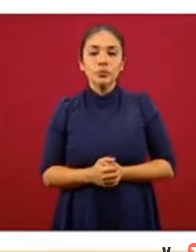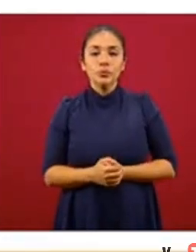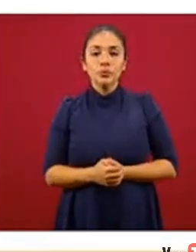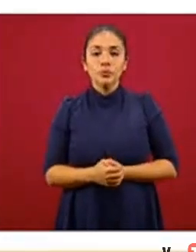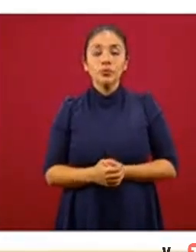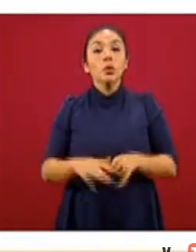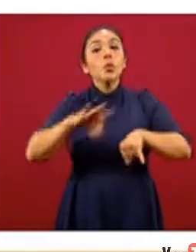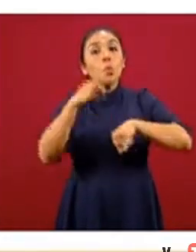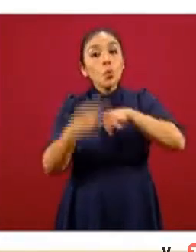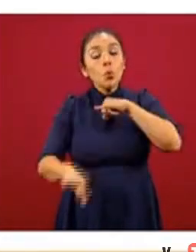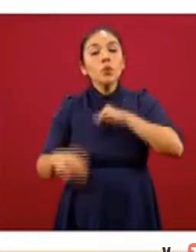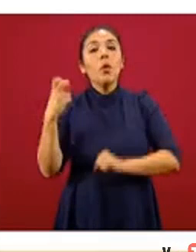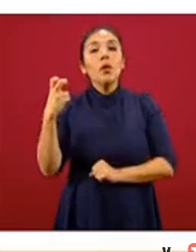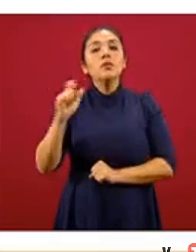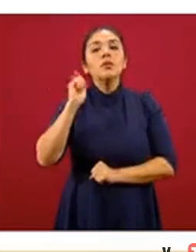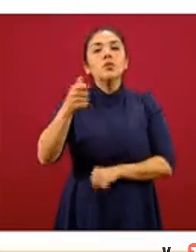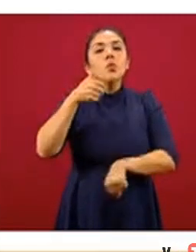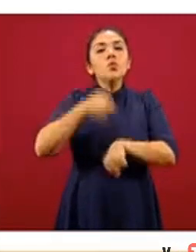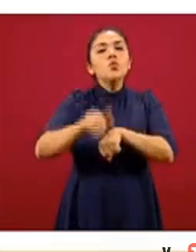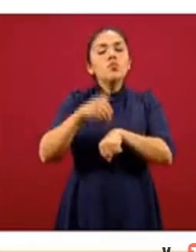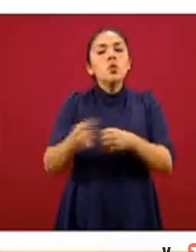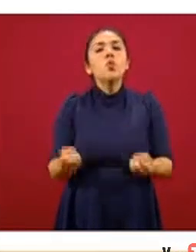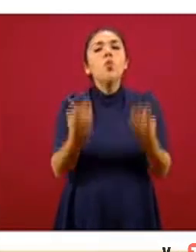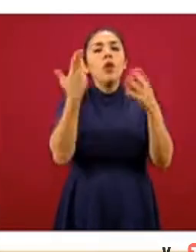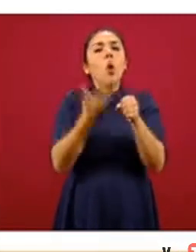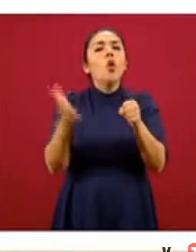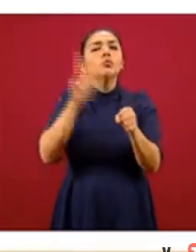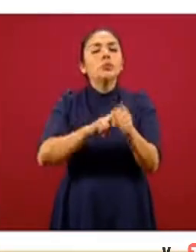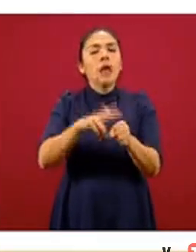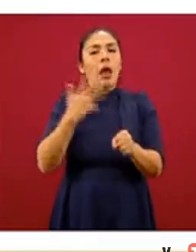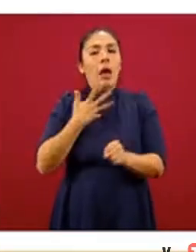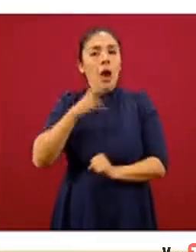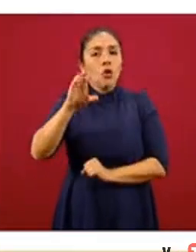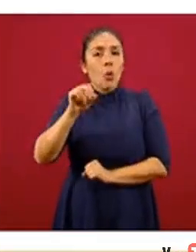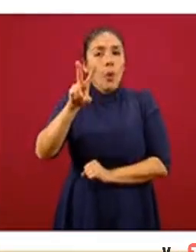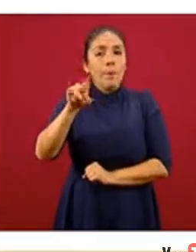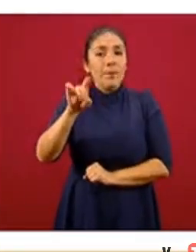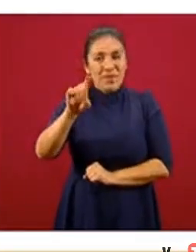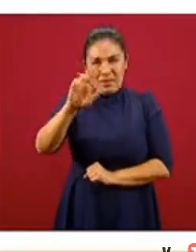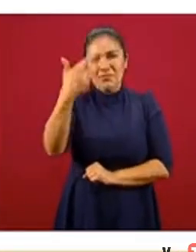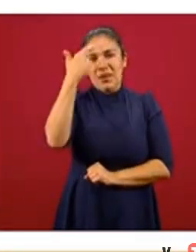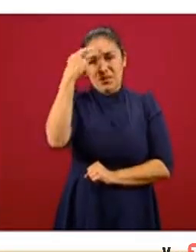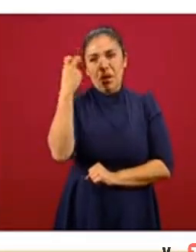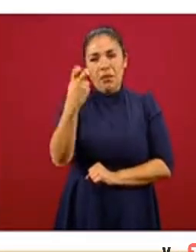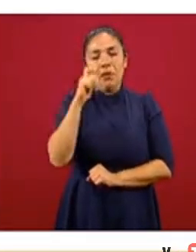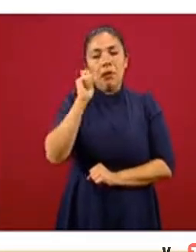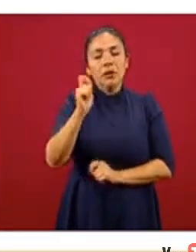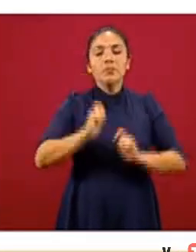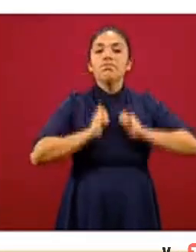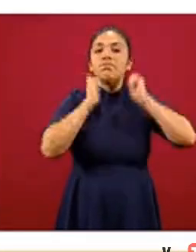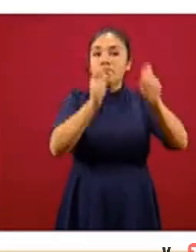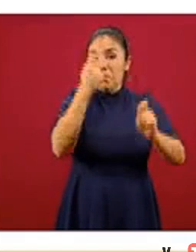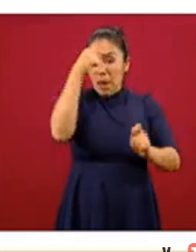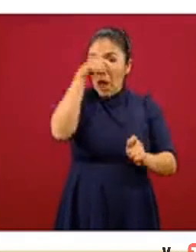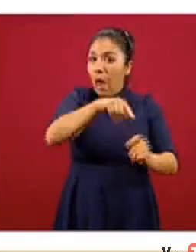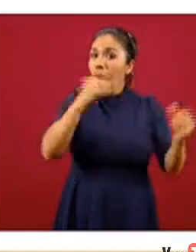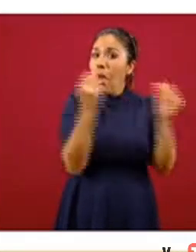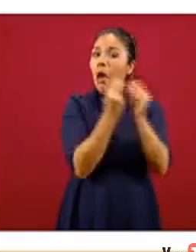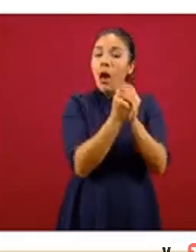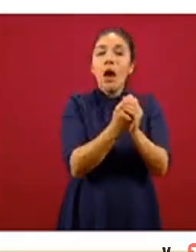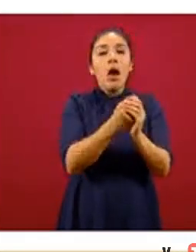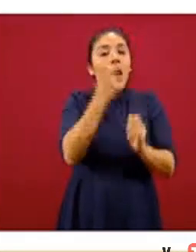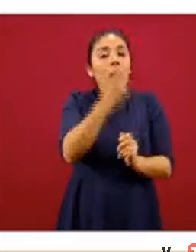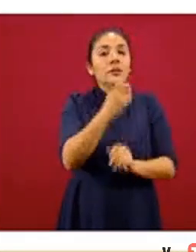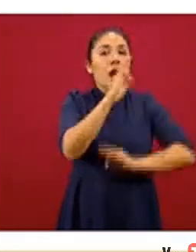Por último, tenemos el número de hospitales designados COVID. Estos hospitales, recuerden que son designados para el tratamiento de personas con